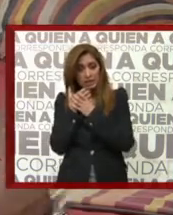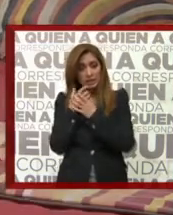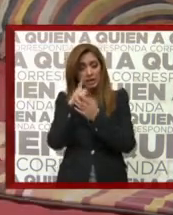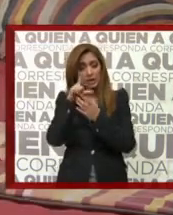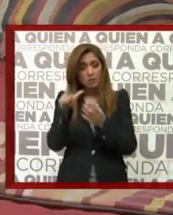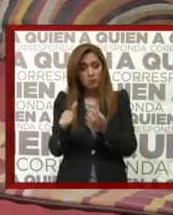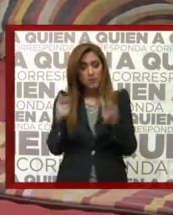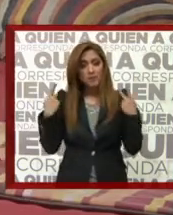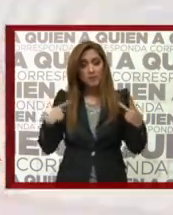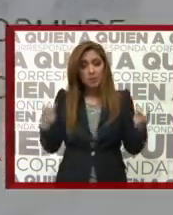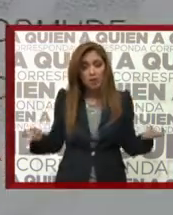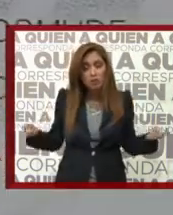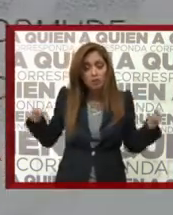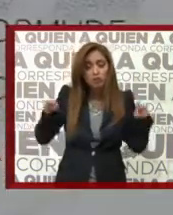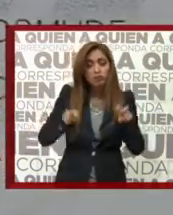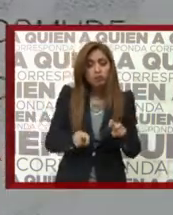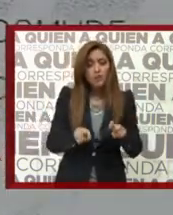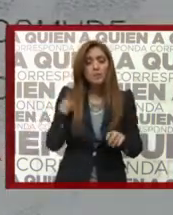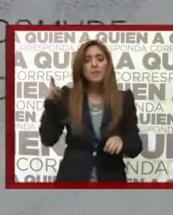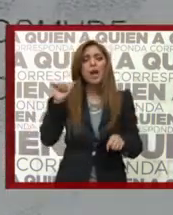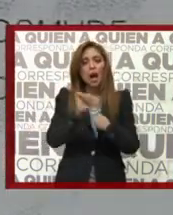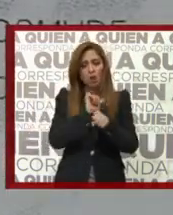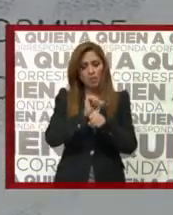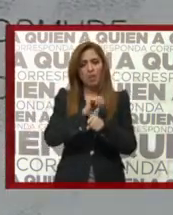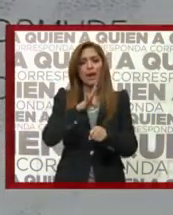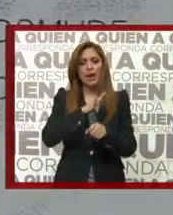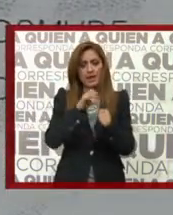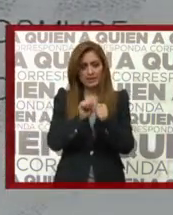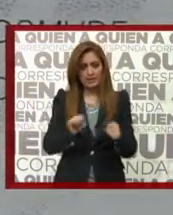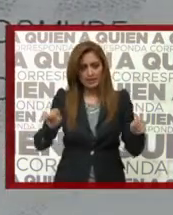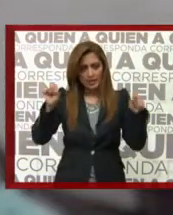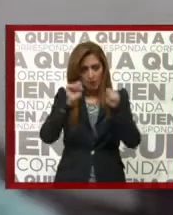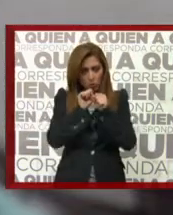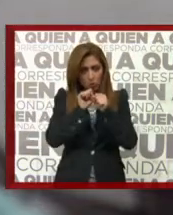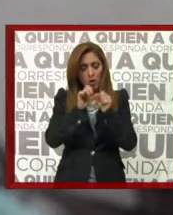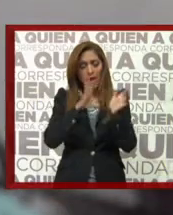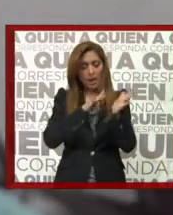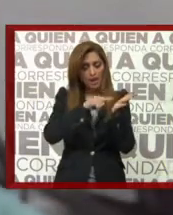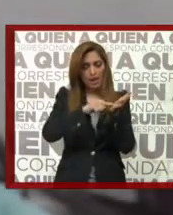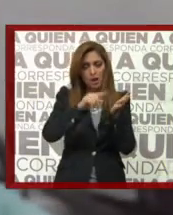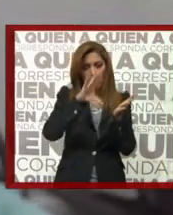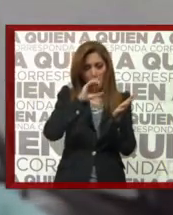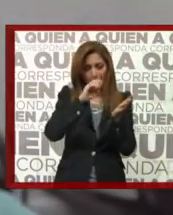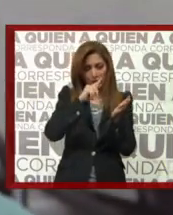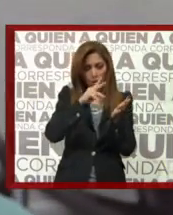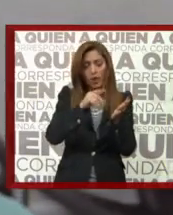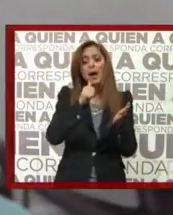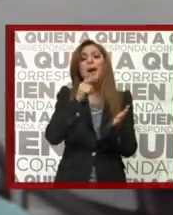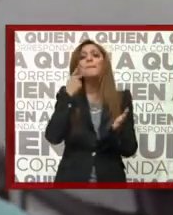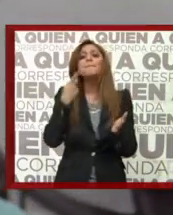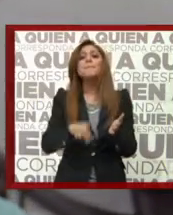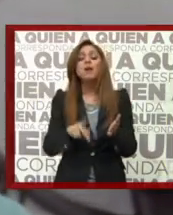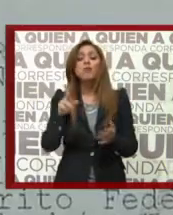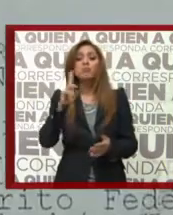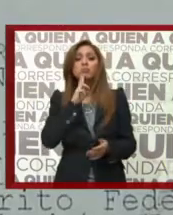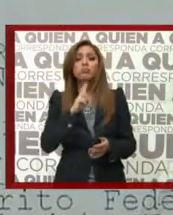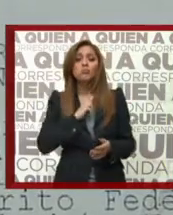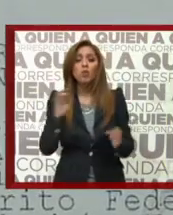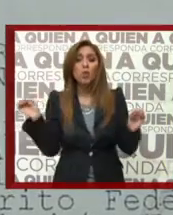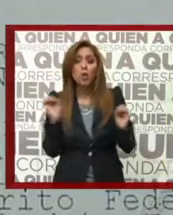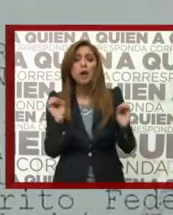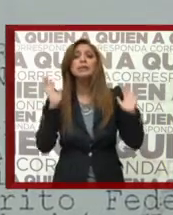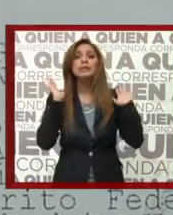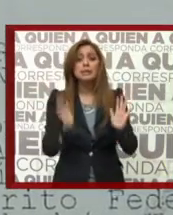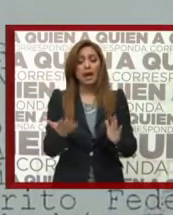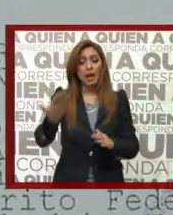dos personas suben a la unidad. El auto cuenta con seguro, la cobertura lo ampara. Sin embargo, no les respondieron aún cuando existe